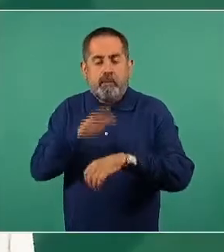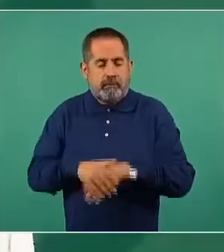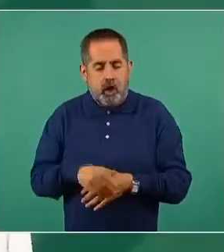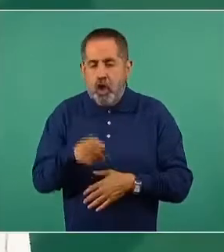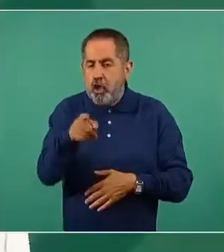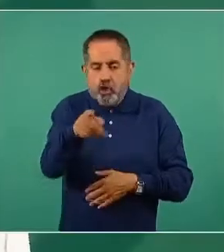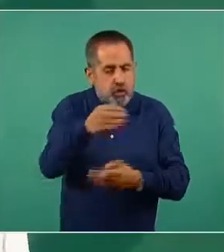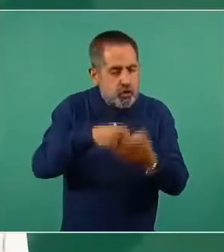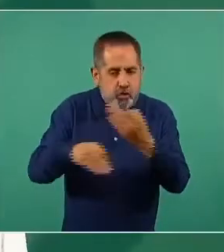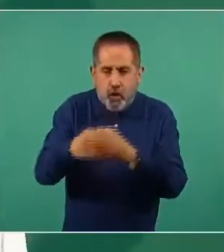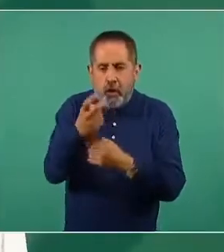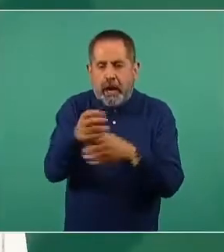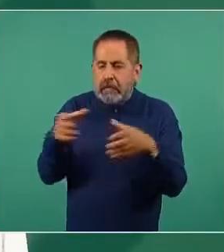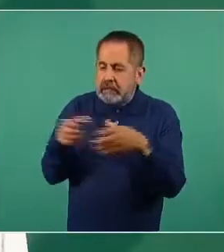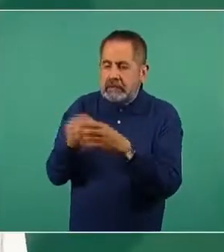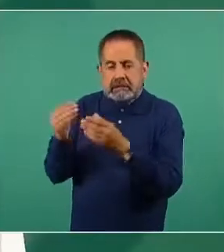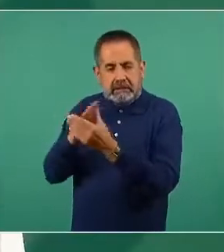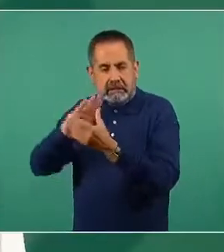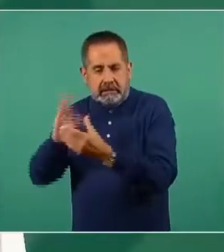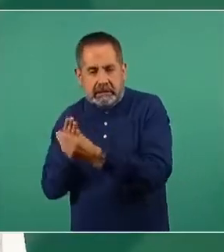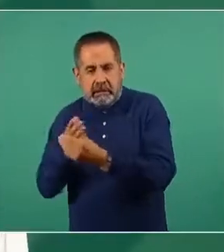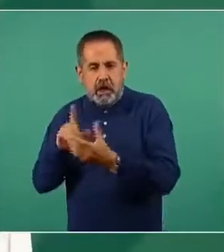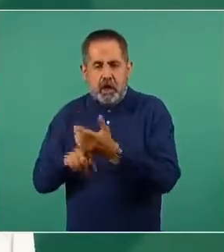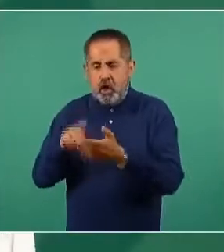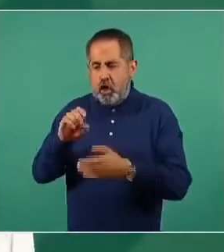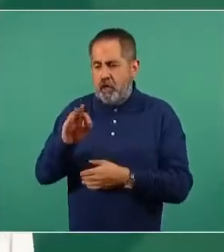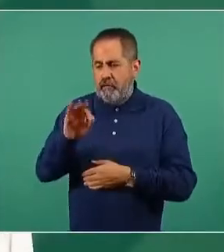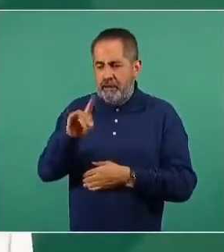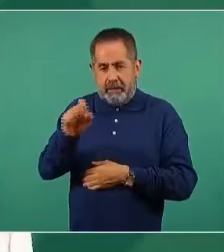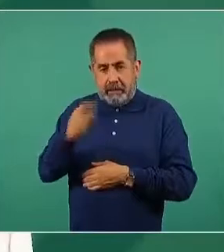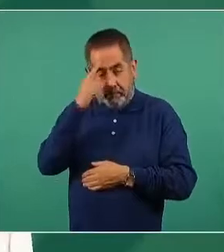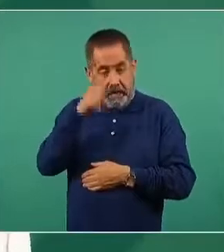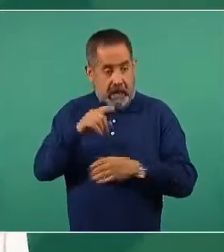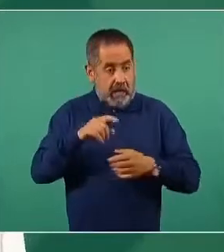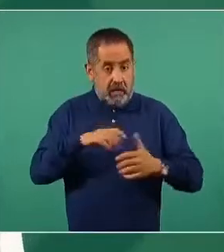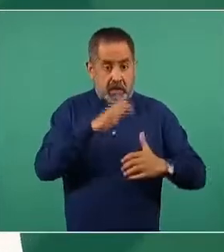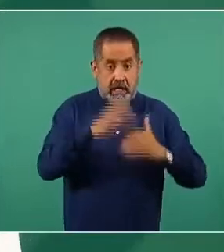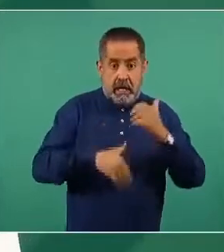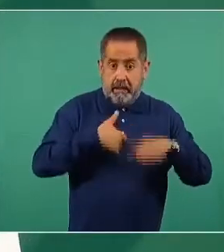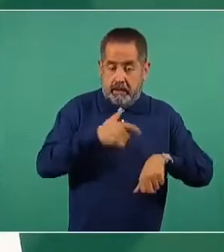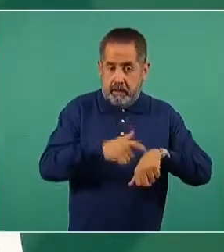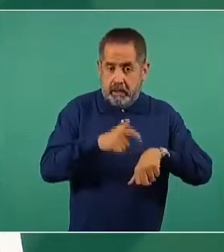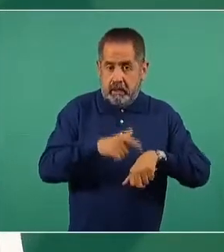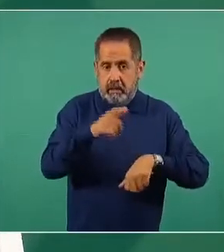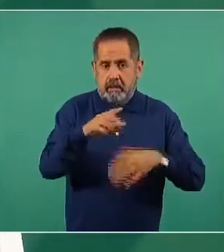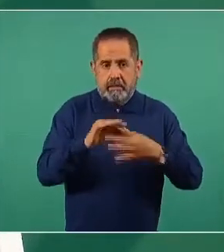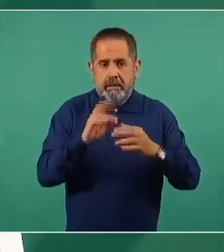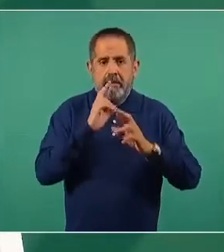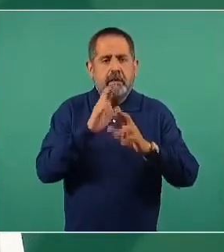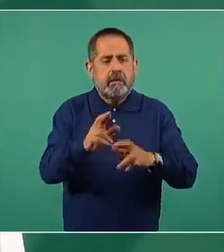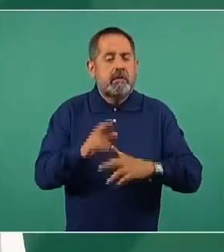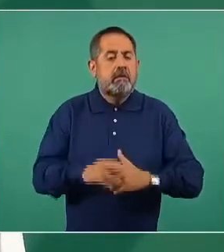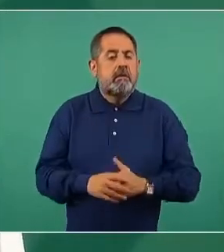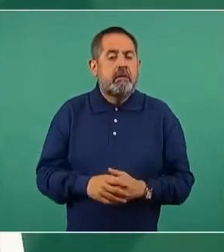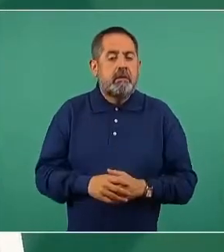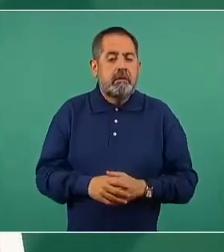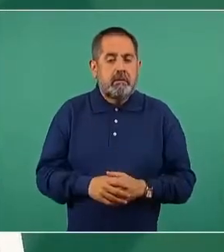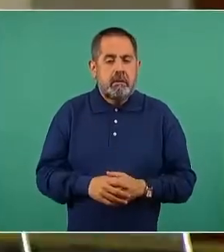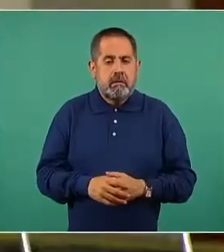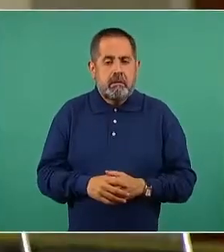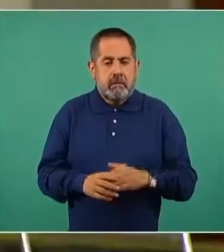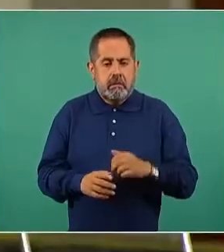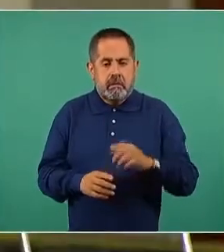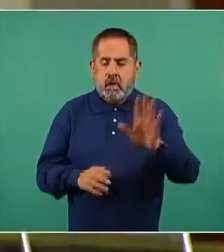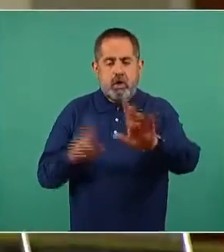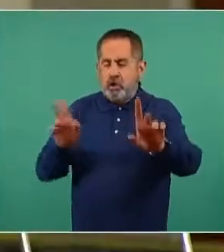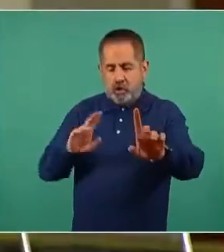esas deliberaciones están en ese contexto. Déjeme aquí, para que no se me acabe a mí el tiempo, de comentar que No, pero un momento,